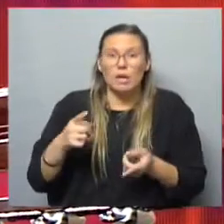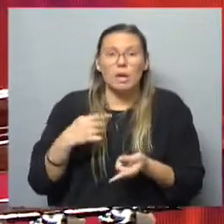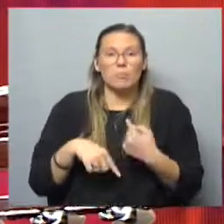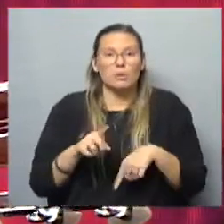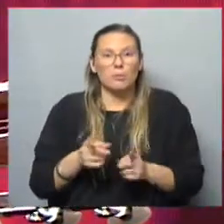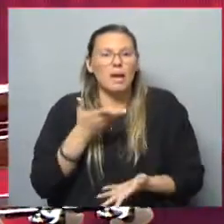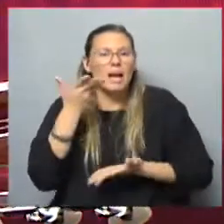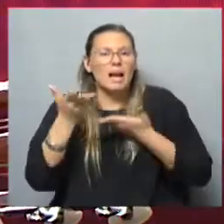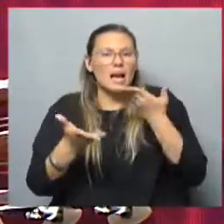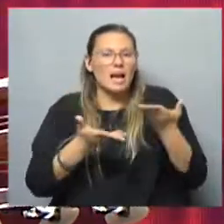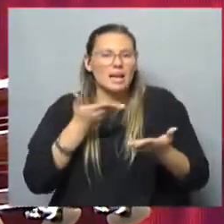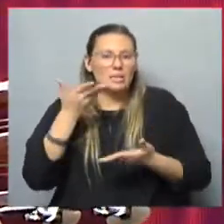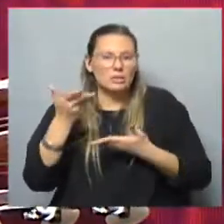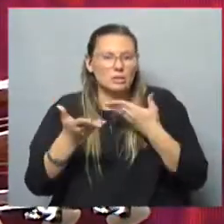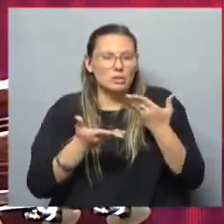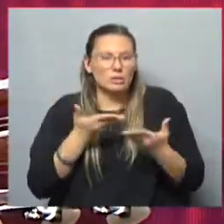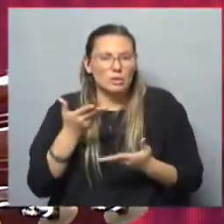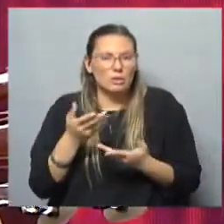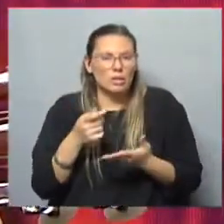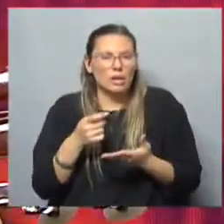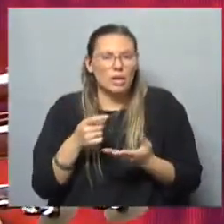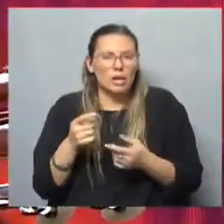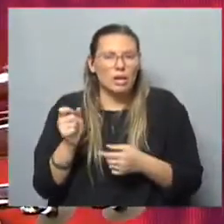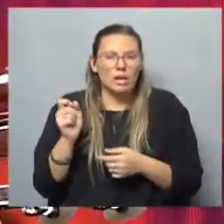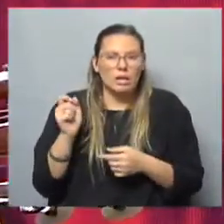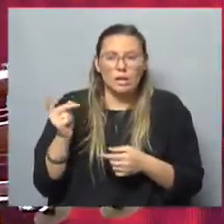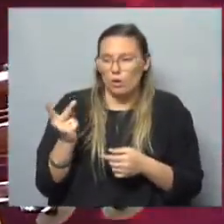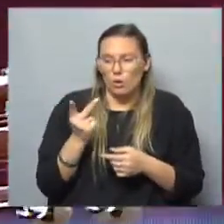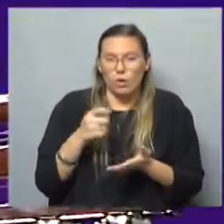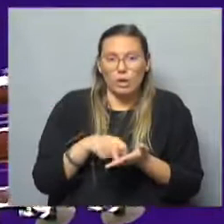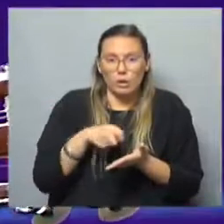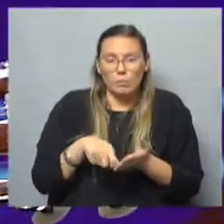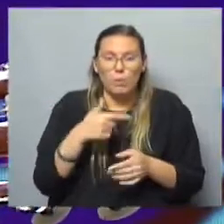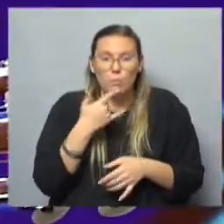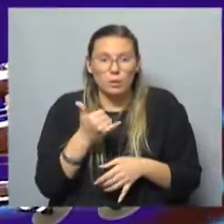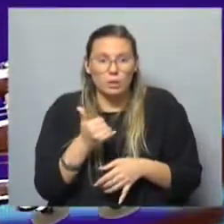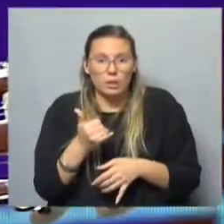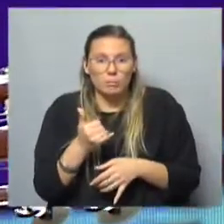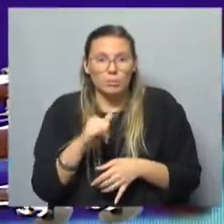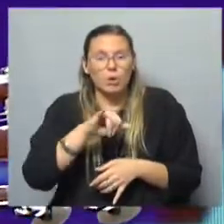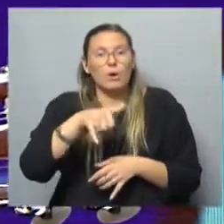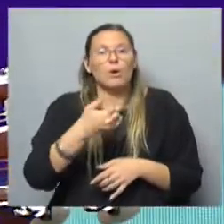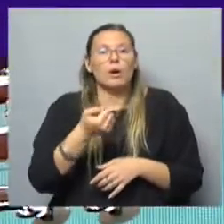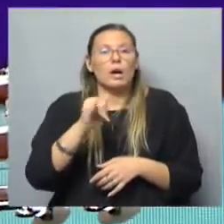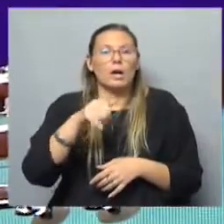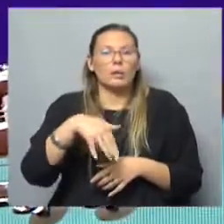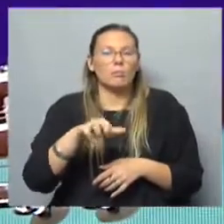hay canciones compuestas en coautoría, por ejemplo, con Jaime Ross, que bueno, que